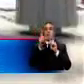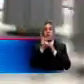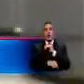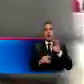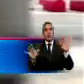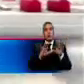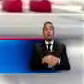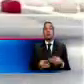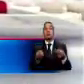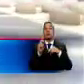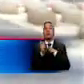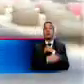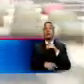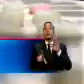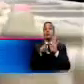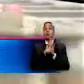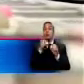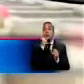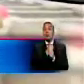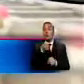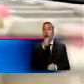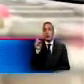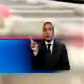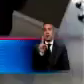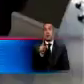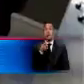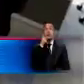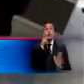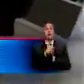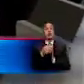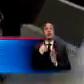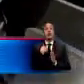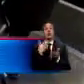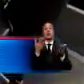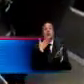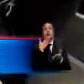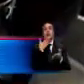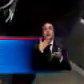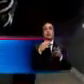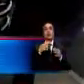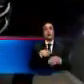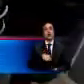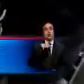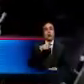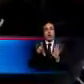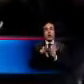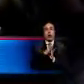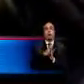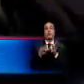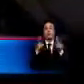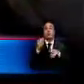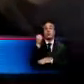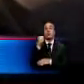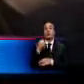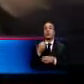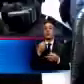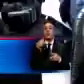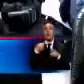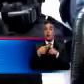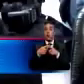Tampoco plantea sanciones de carácter penal para el trabajo periodístico. Cualquier denuncia tendrá que ser a través de la vía civil. Además mantiene el derecho a la